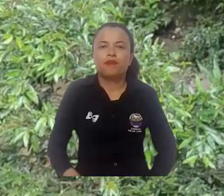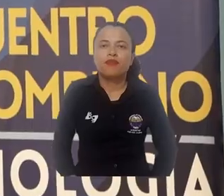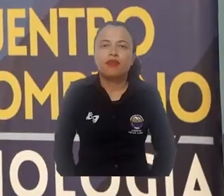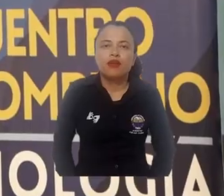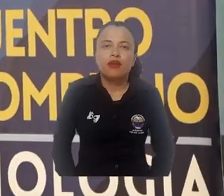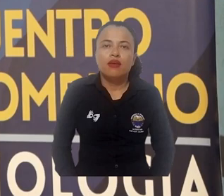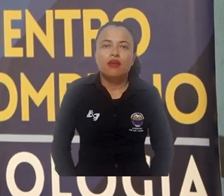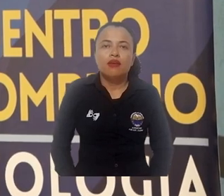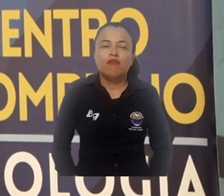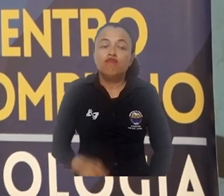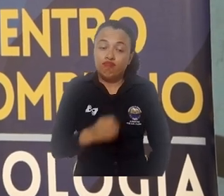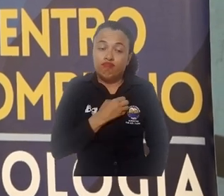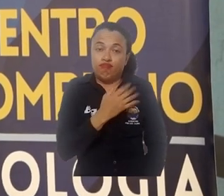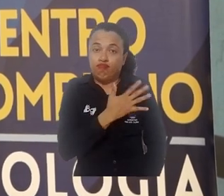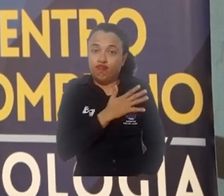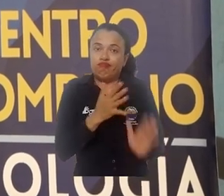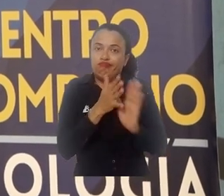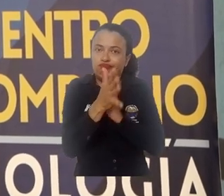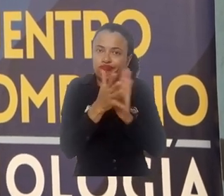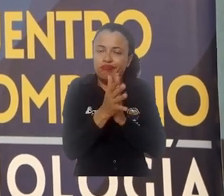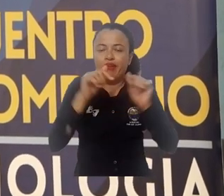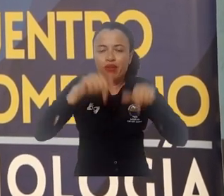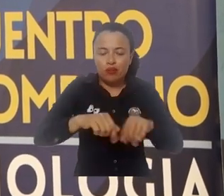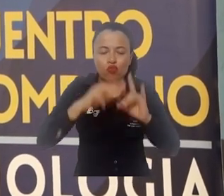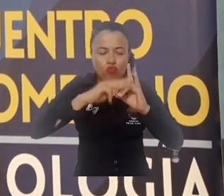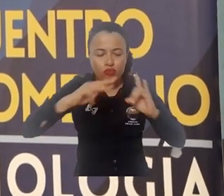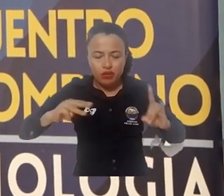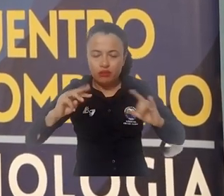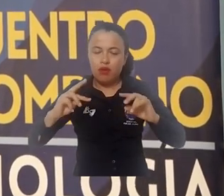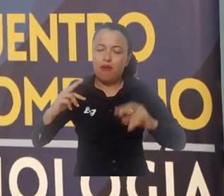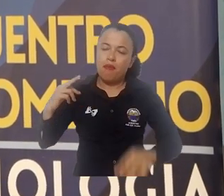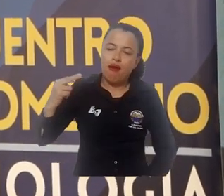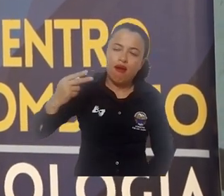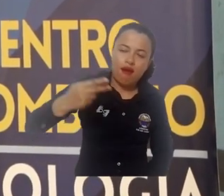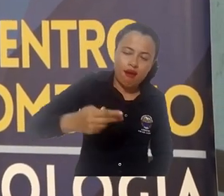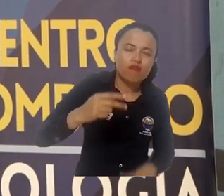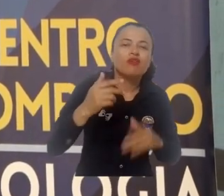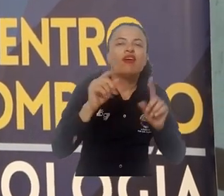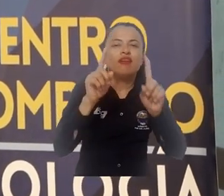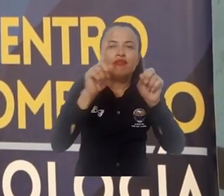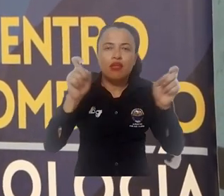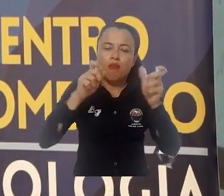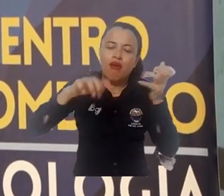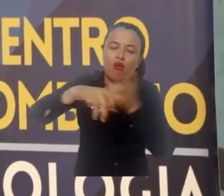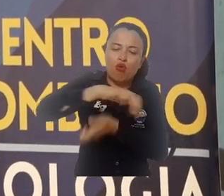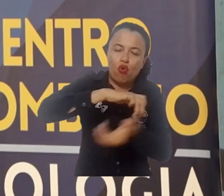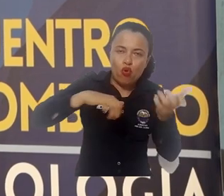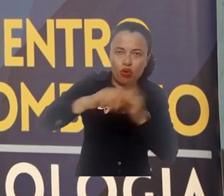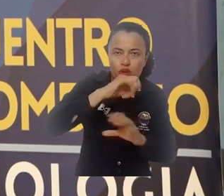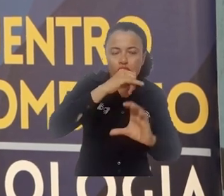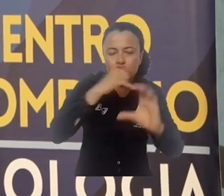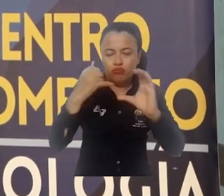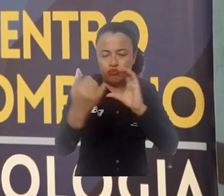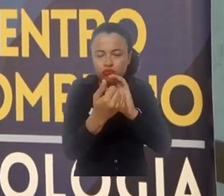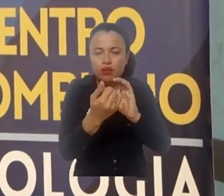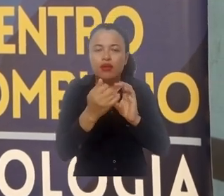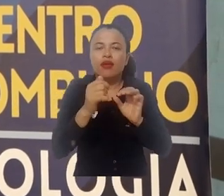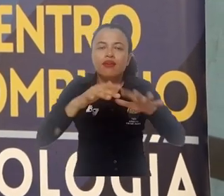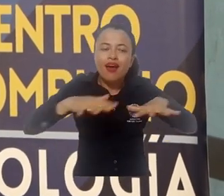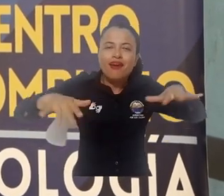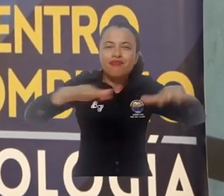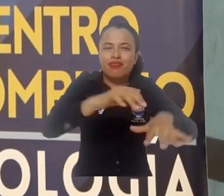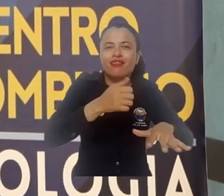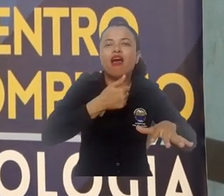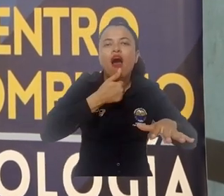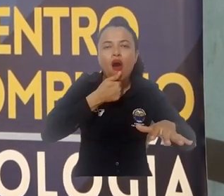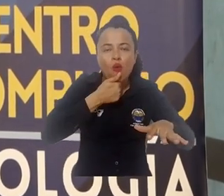tropical. Tuvimos la oportunidad de mostrar todos los avances relacionados con la ecología trófica de ambientes acuáticos que